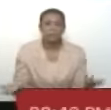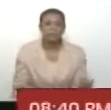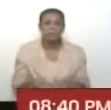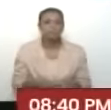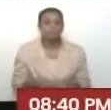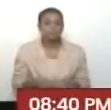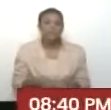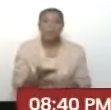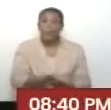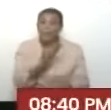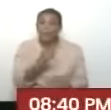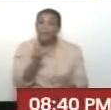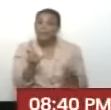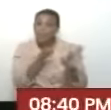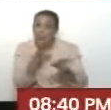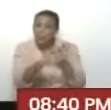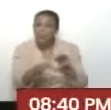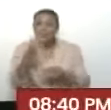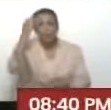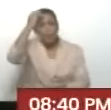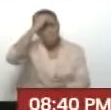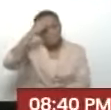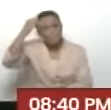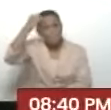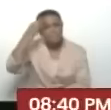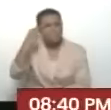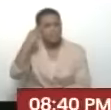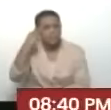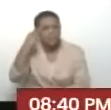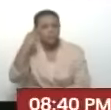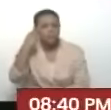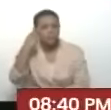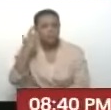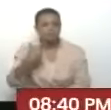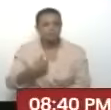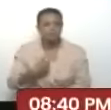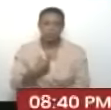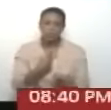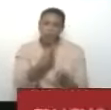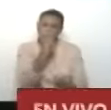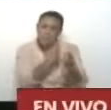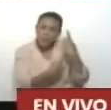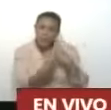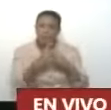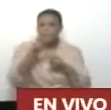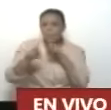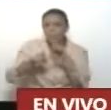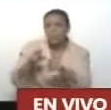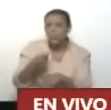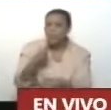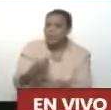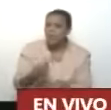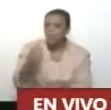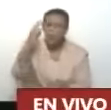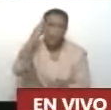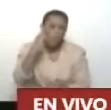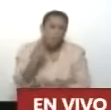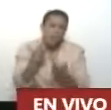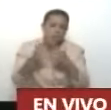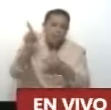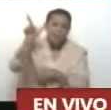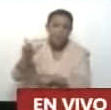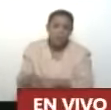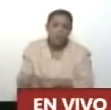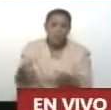cosa importantísima que yo estaba analizando. Es que yo preguntaba, bueno, ¿por qué Bolívar decía que cuando cese